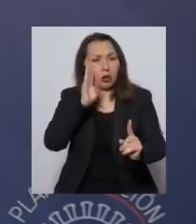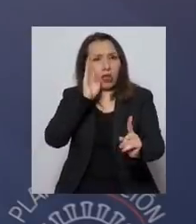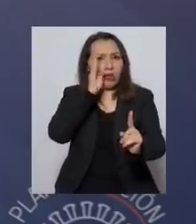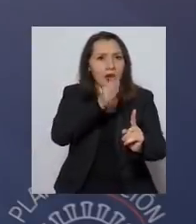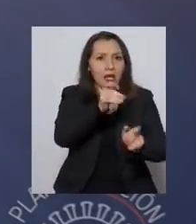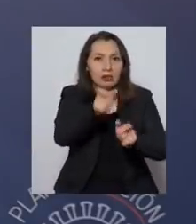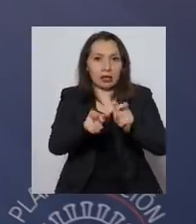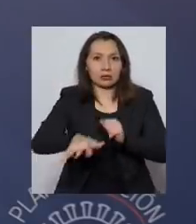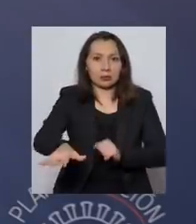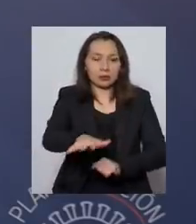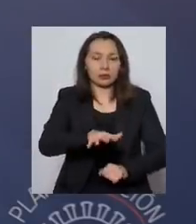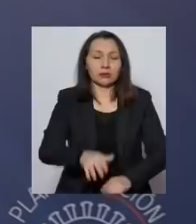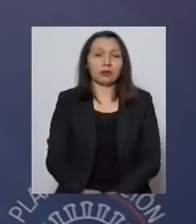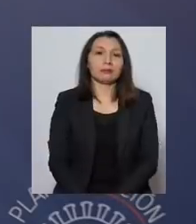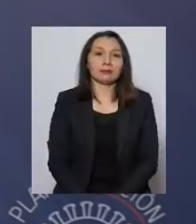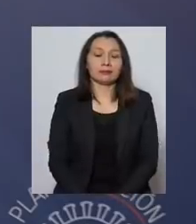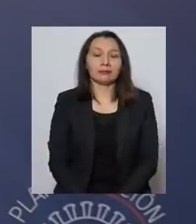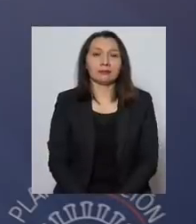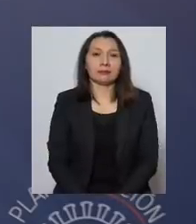directamente a los ciudadanos.